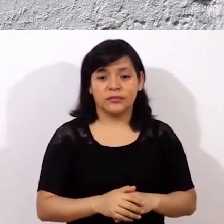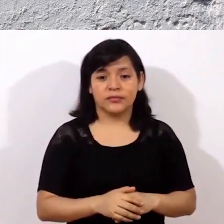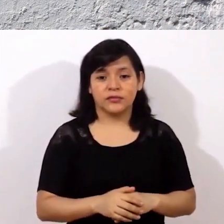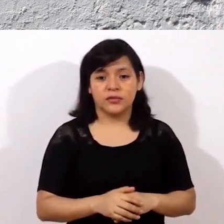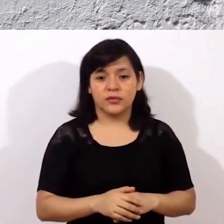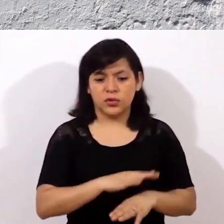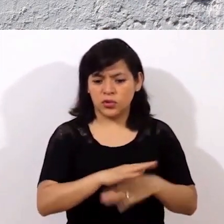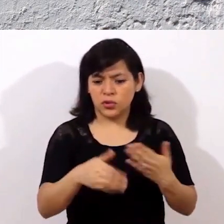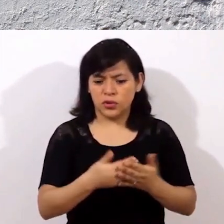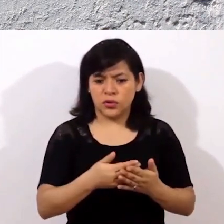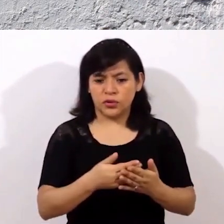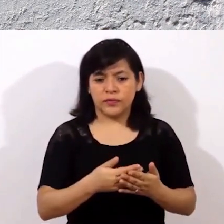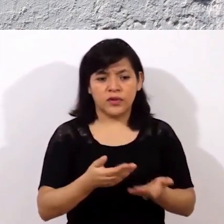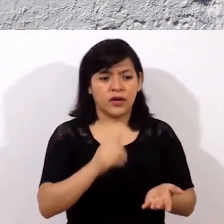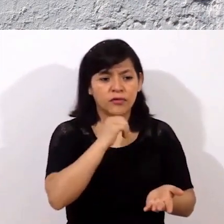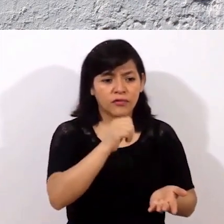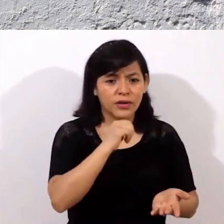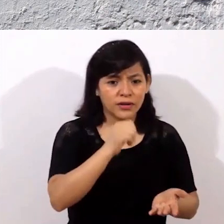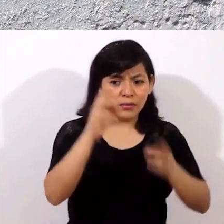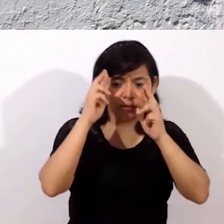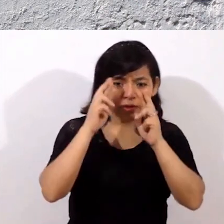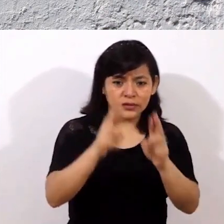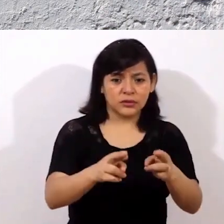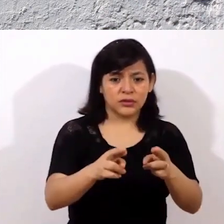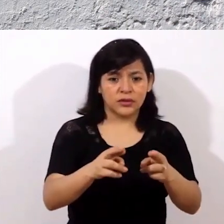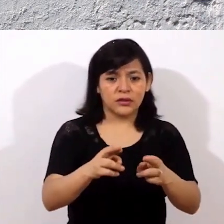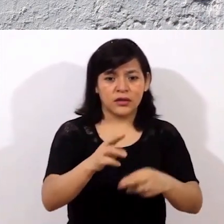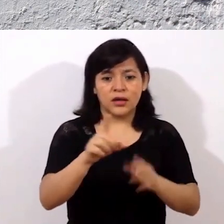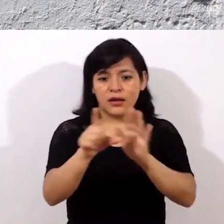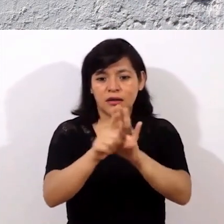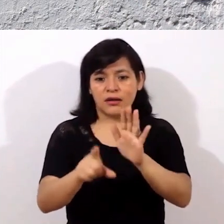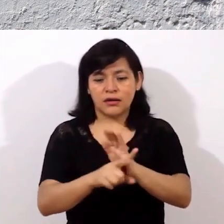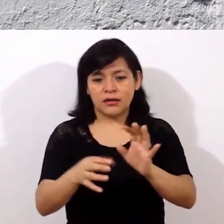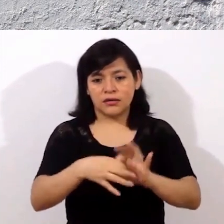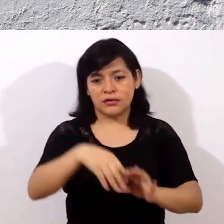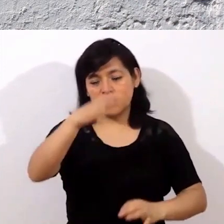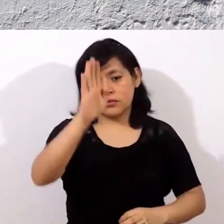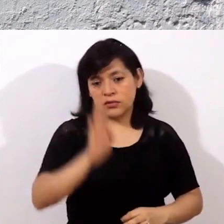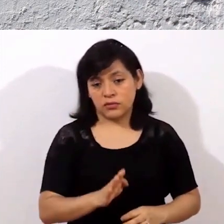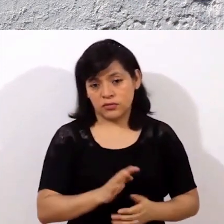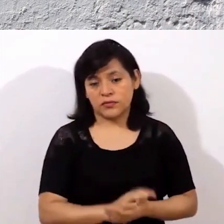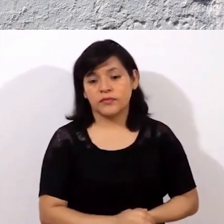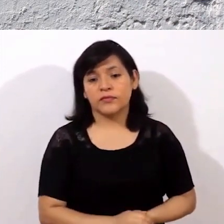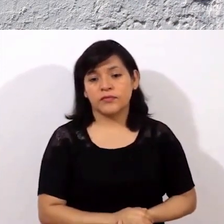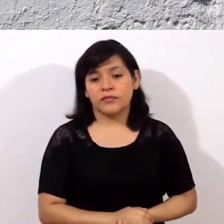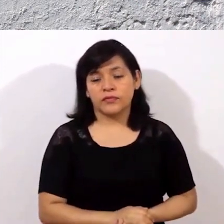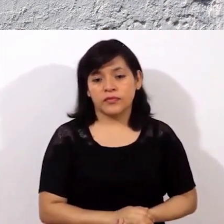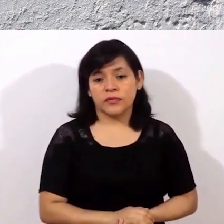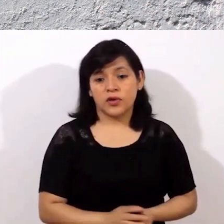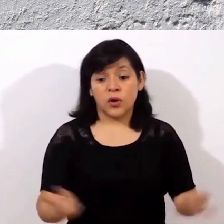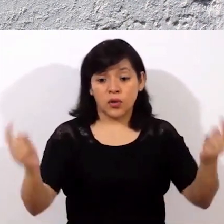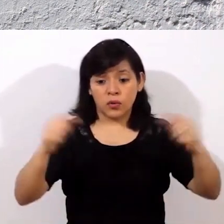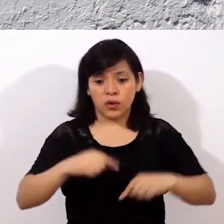Norte: la violación de las leyes de Dios. Este es un aspecto sumamente importante. Cuando el ser